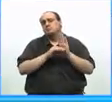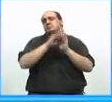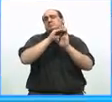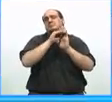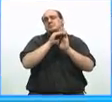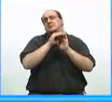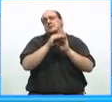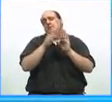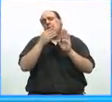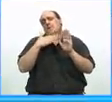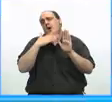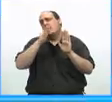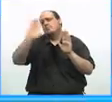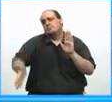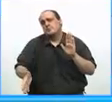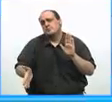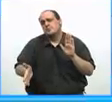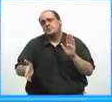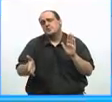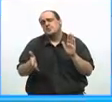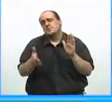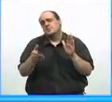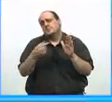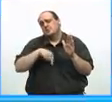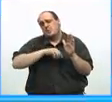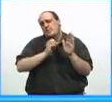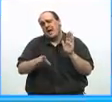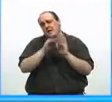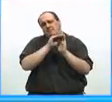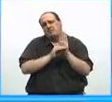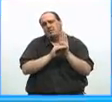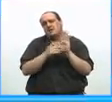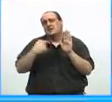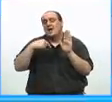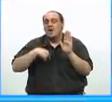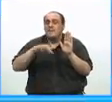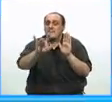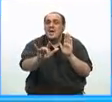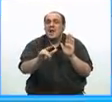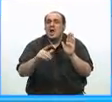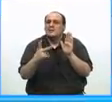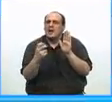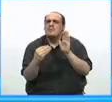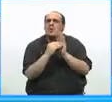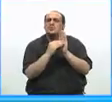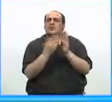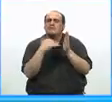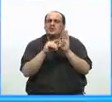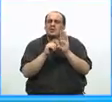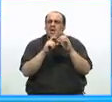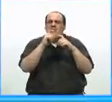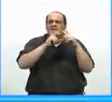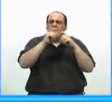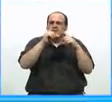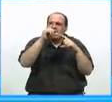banfield y y bueno nosotros eh pudiendo sumar de tres el miércoles íbamos achicar un poco la brecha íbamos a quedar